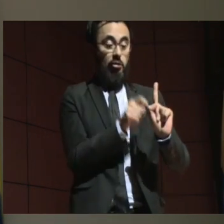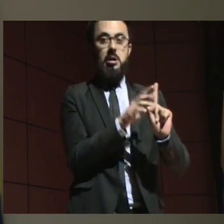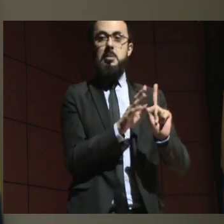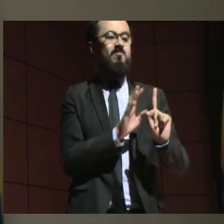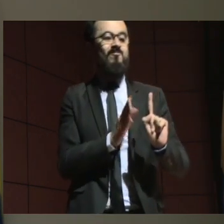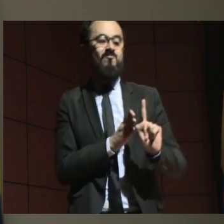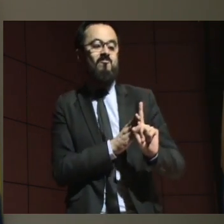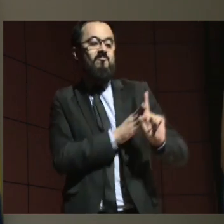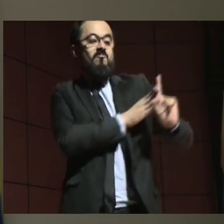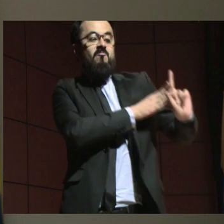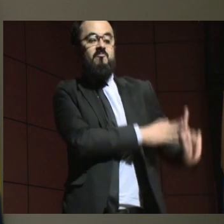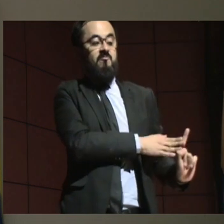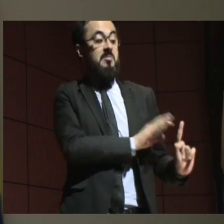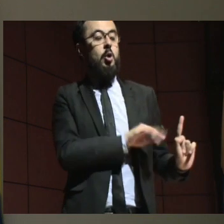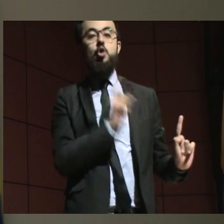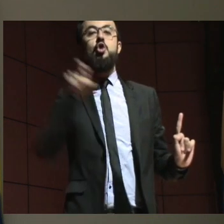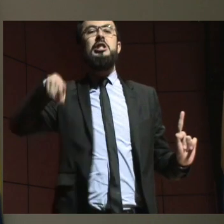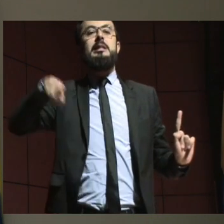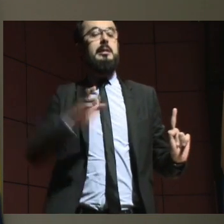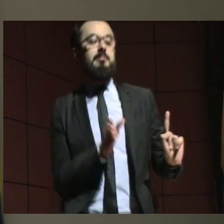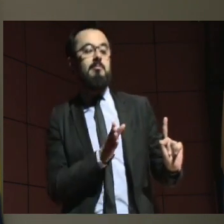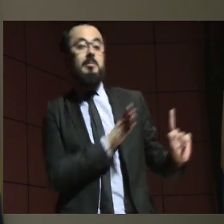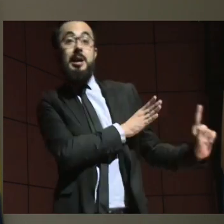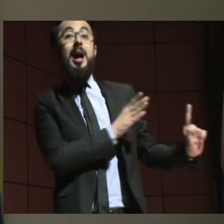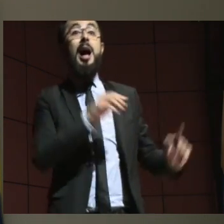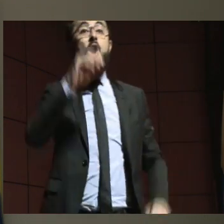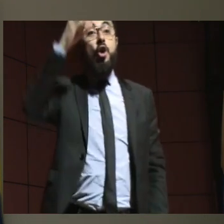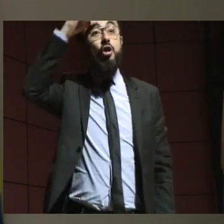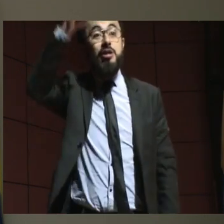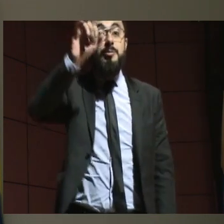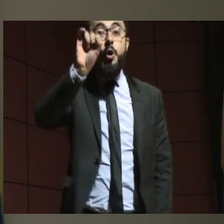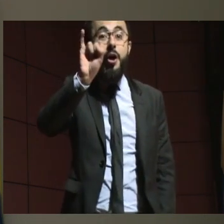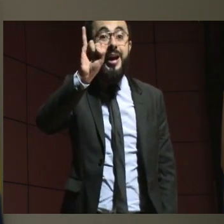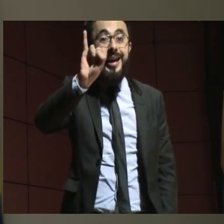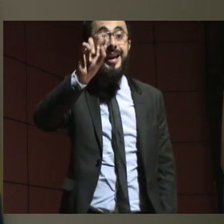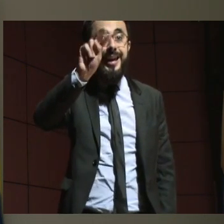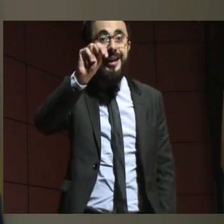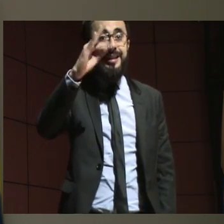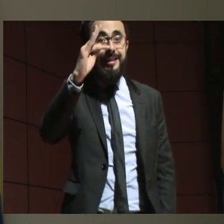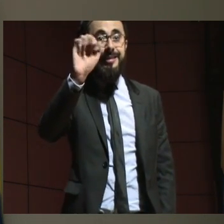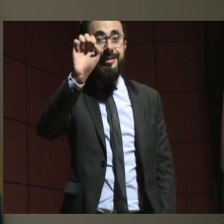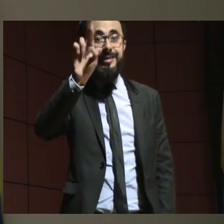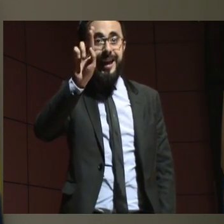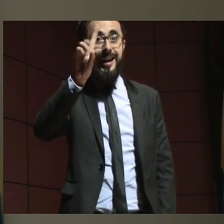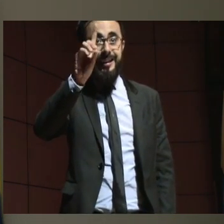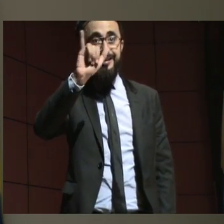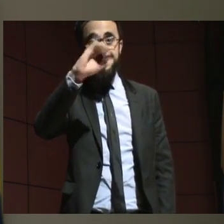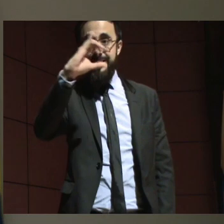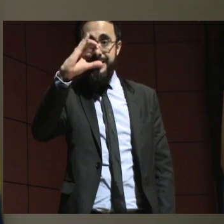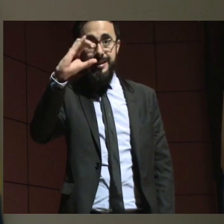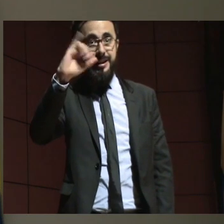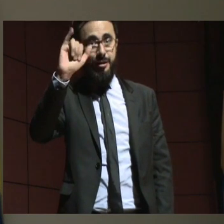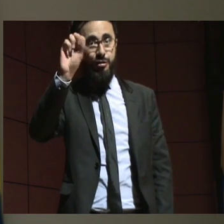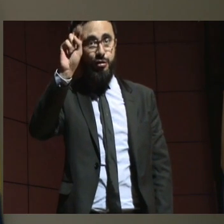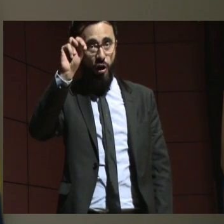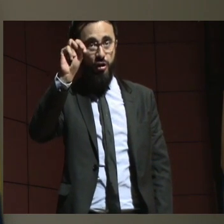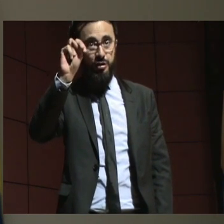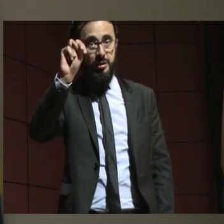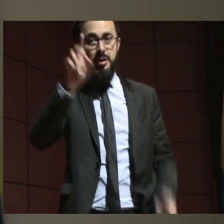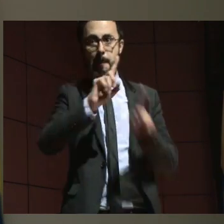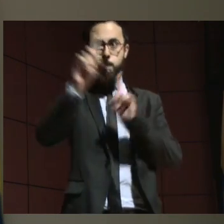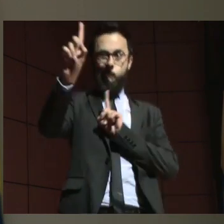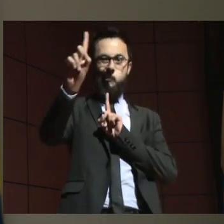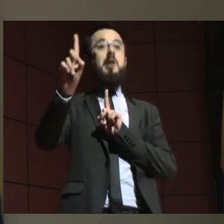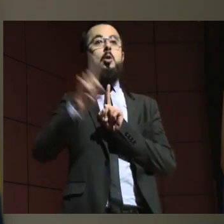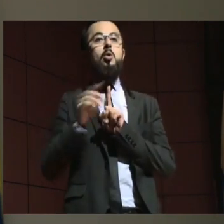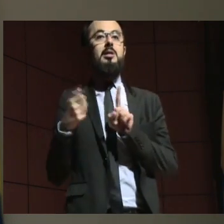personas. La interdicción es claramente un reflejo de esa manera de ver la discapacidad. La interdicción, no sé si